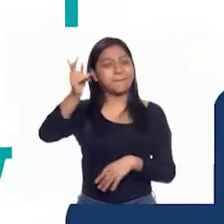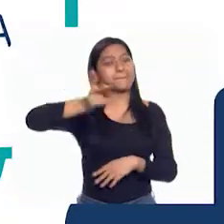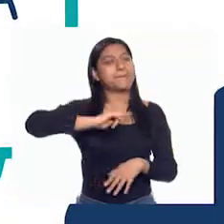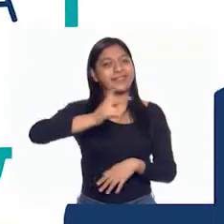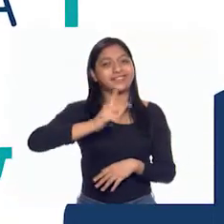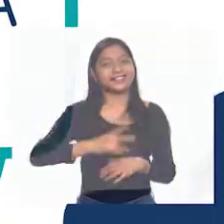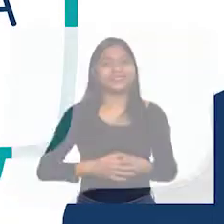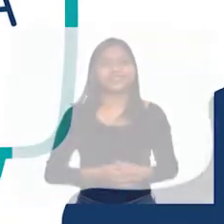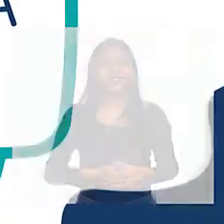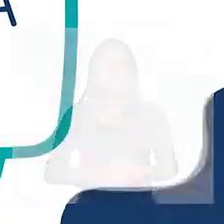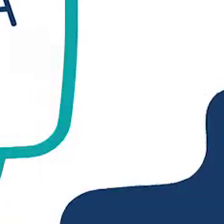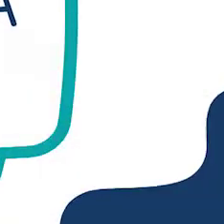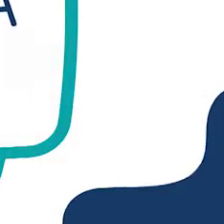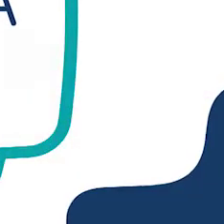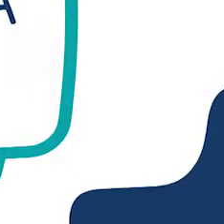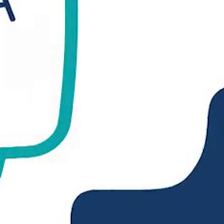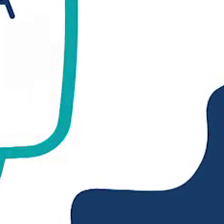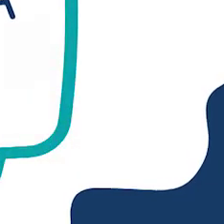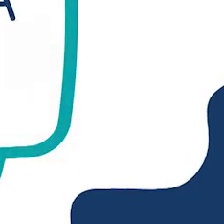nosotras.